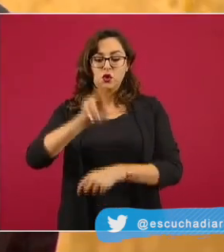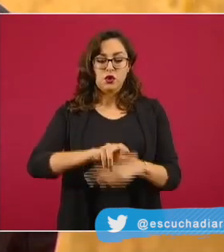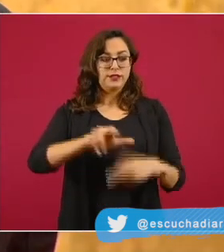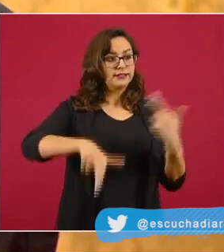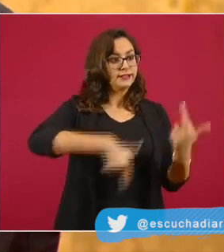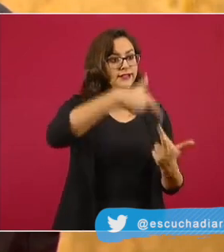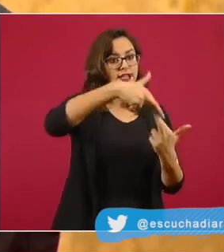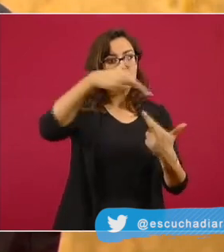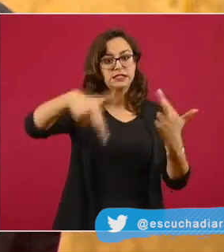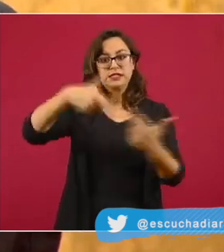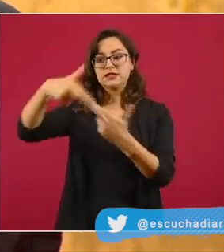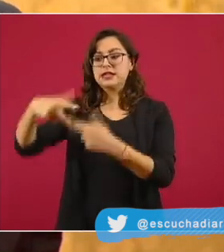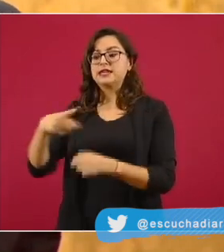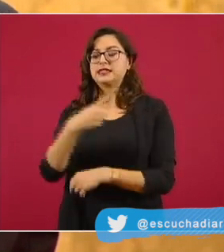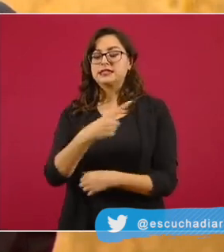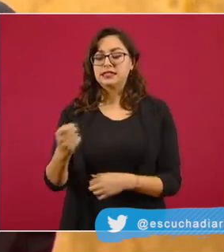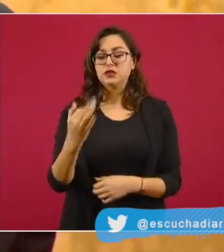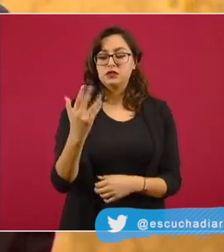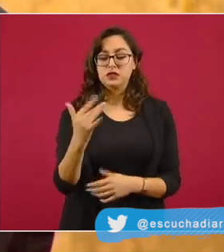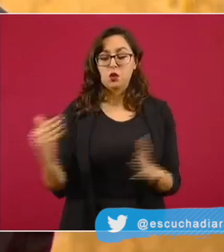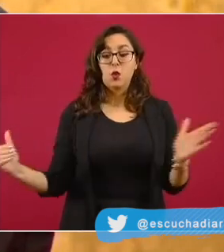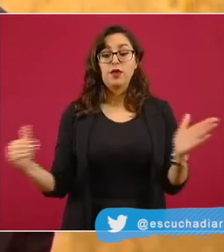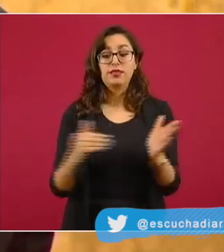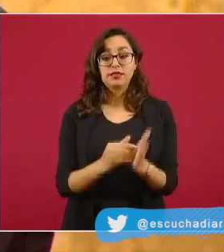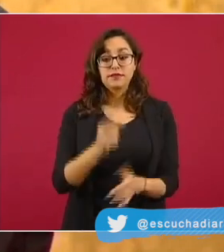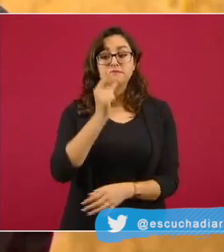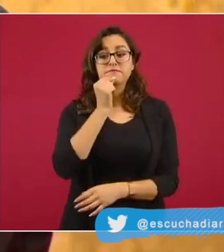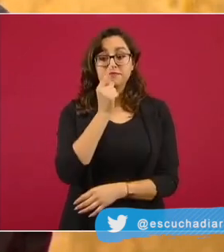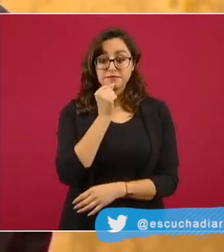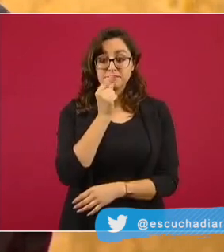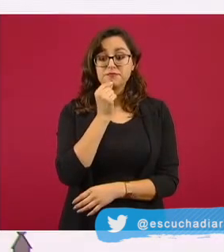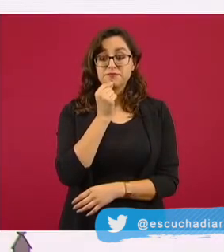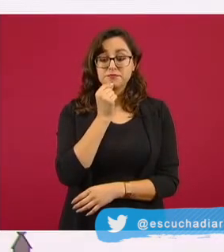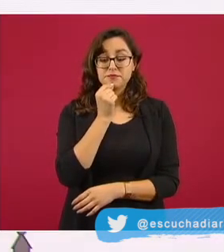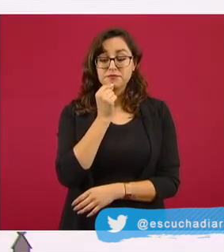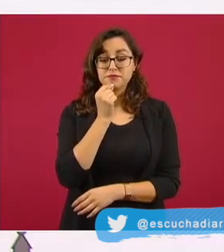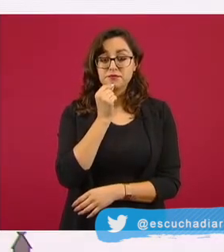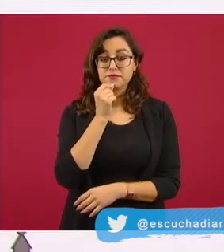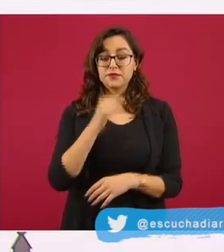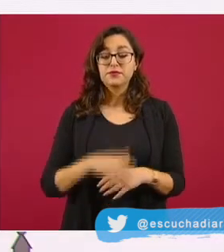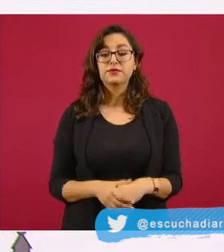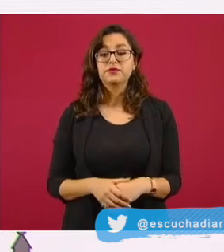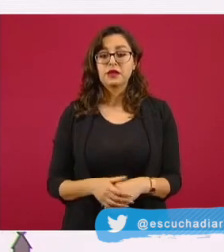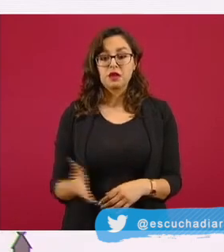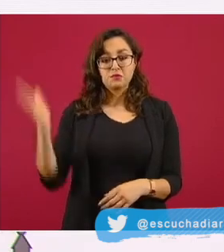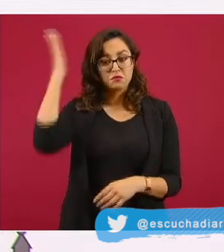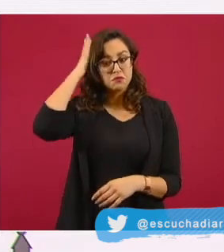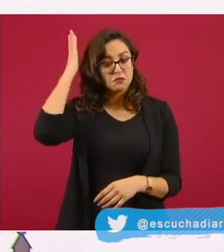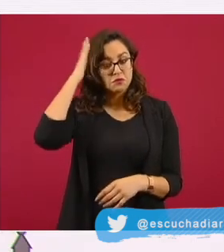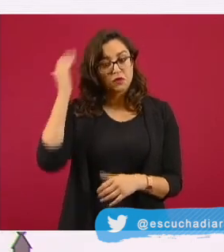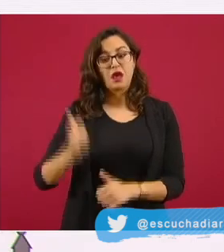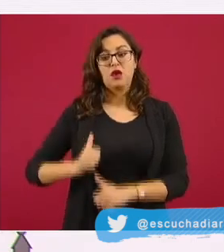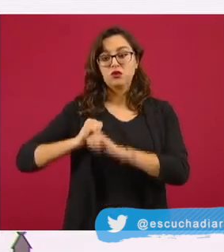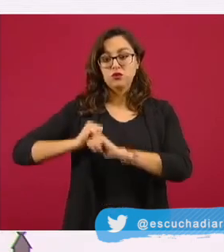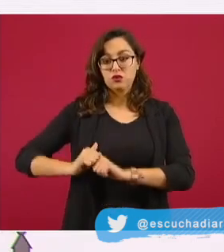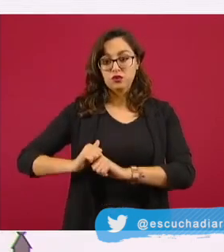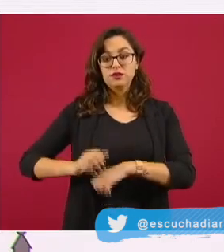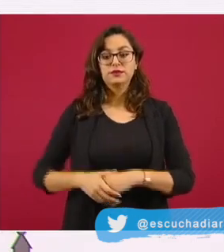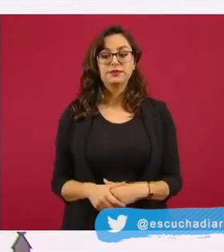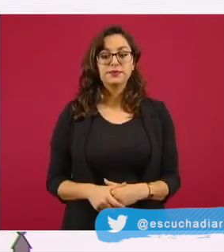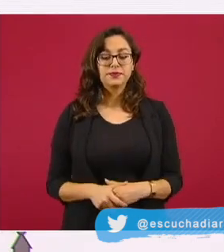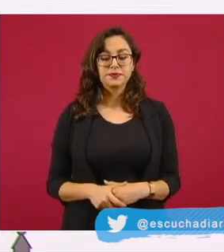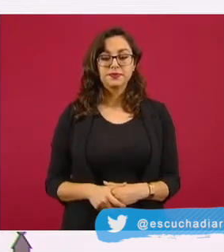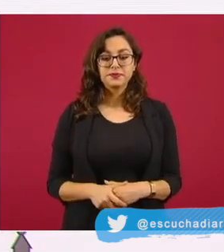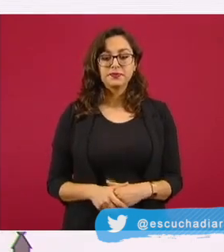territoriales con 150,000 policías, oficiales y mandos. Además, ya